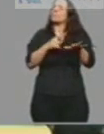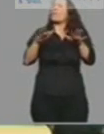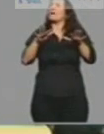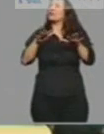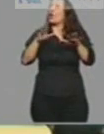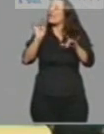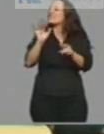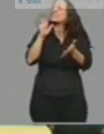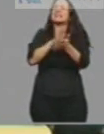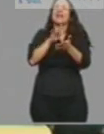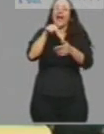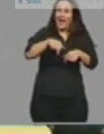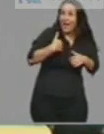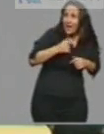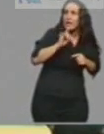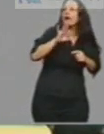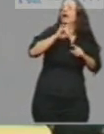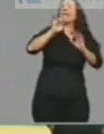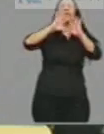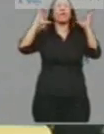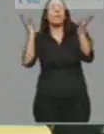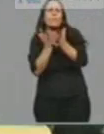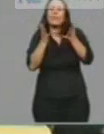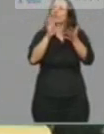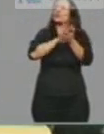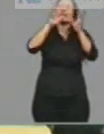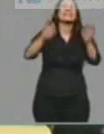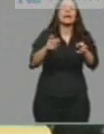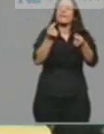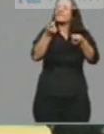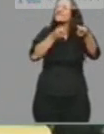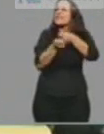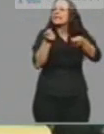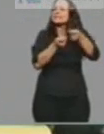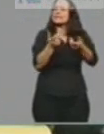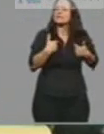mundo en materia financiera. Nos parece realmente que un